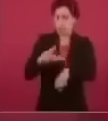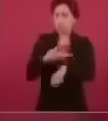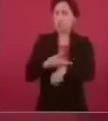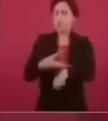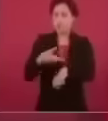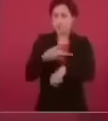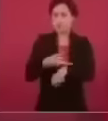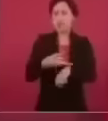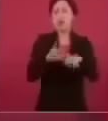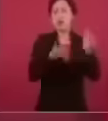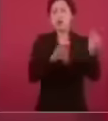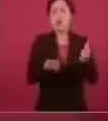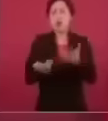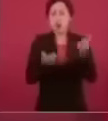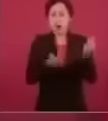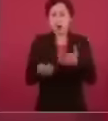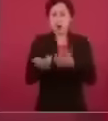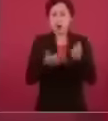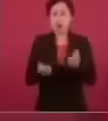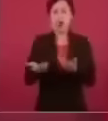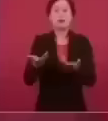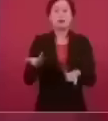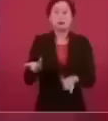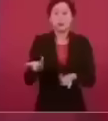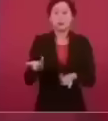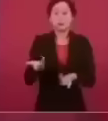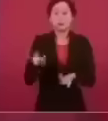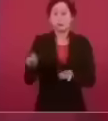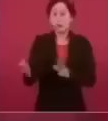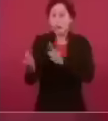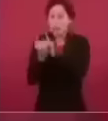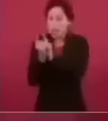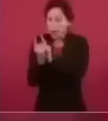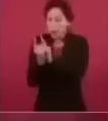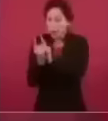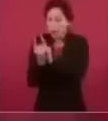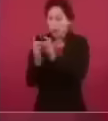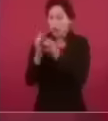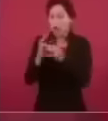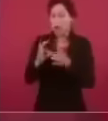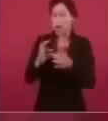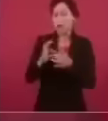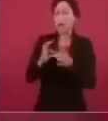Entonces, como hay comunicación, pues ya estamos actuando